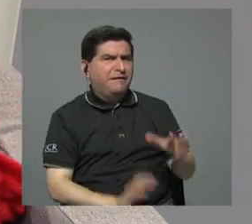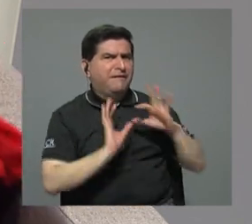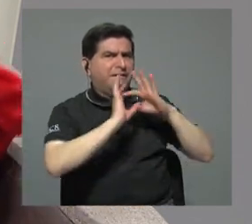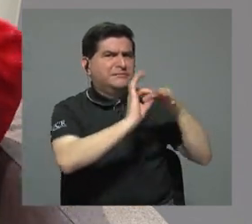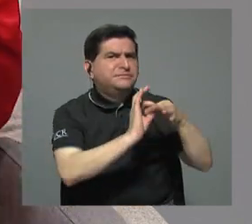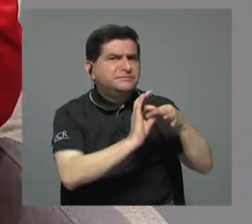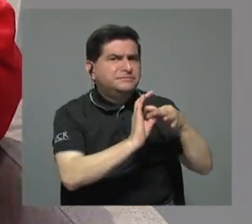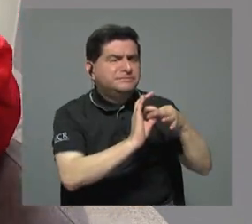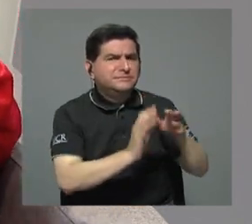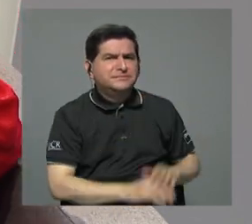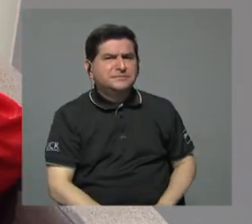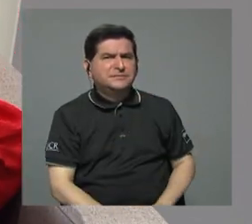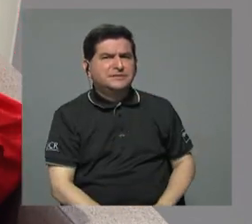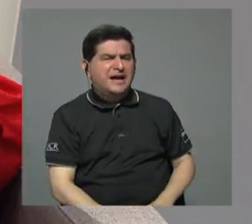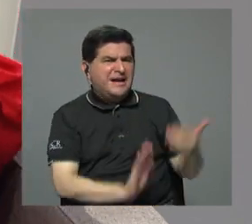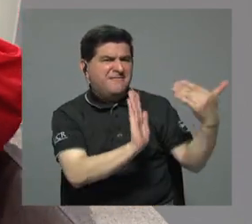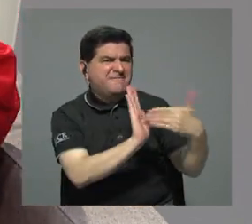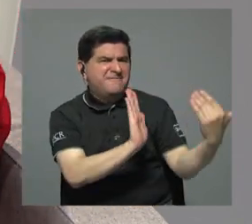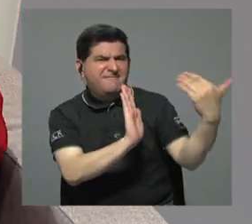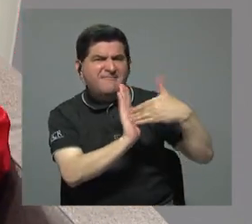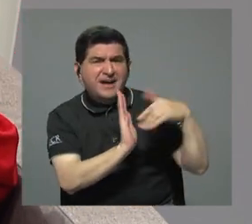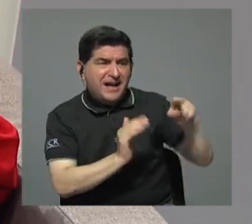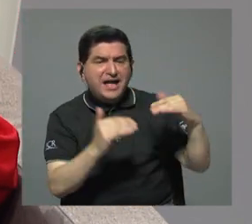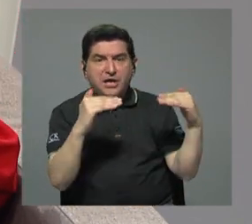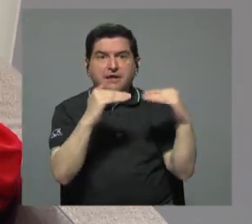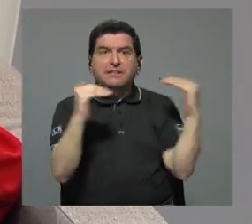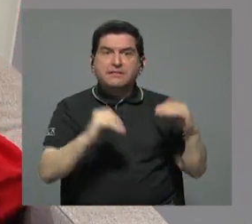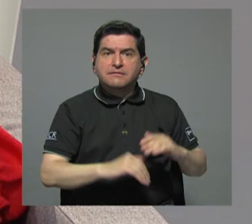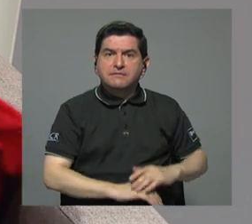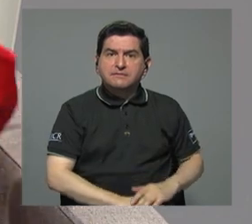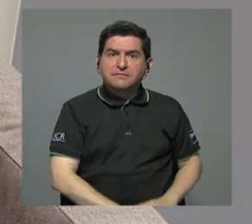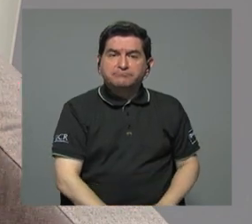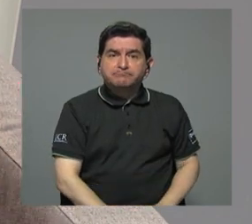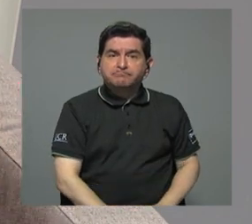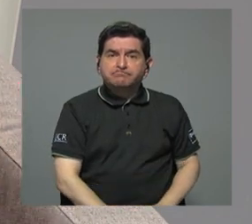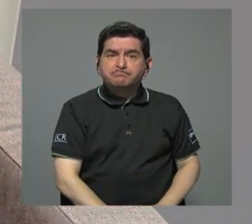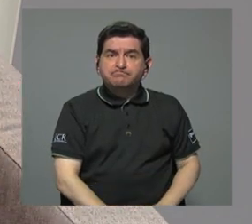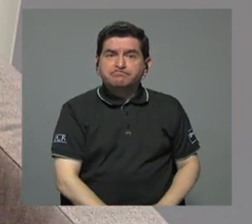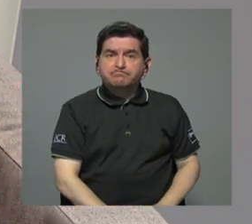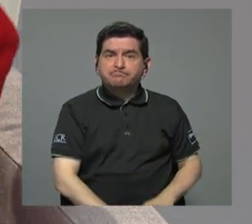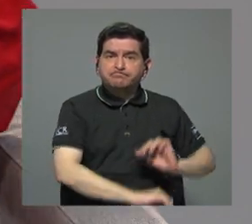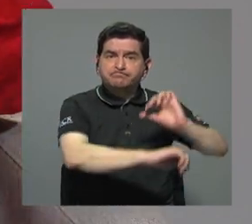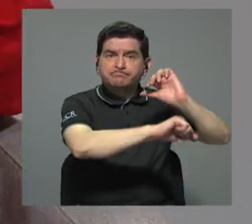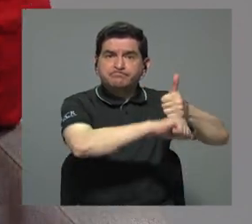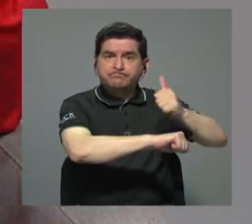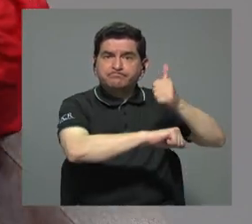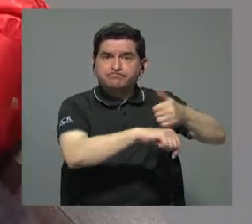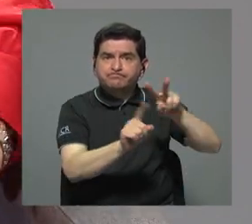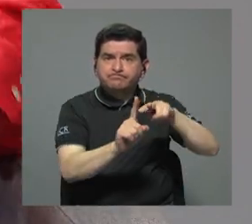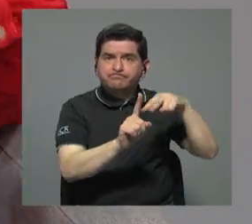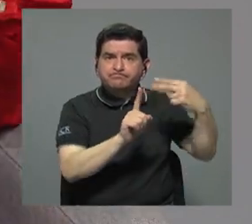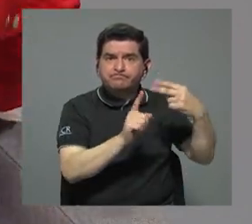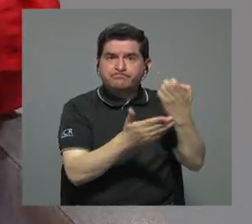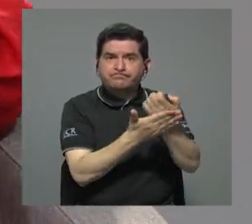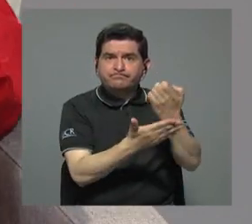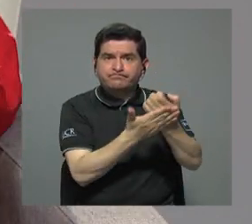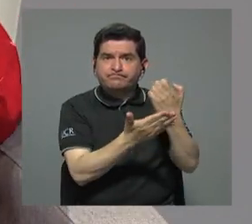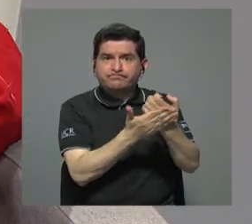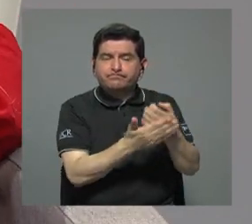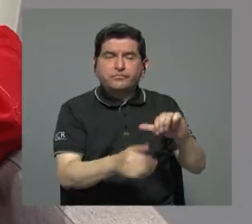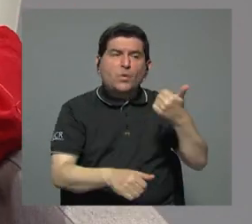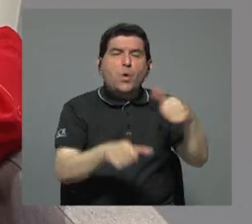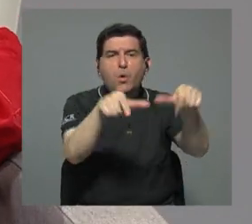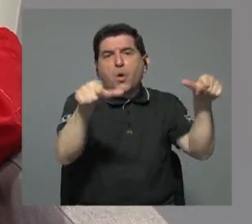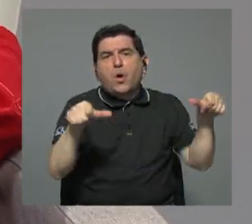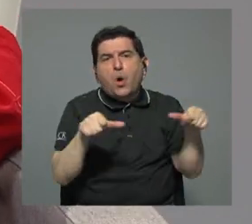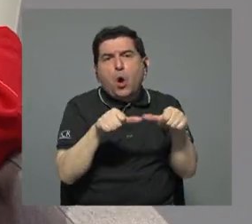a que la lesión a esos niveles se determina desde el punto de vista económico y en otras áreas